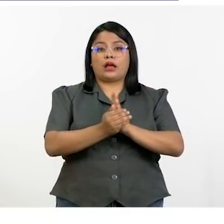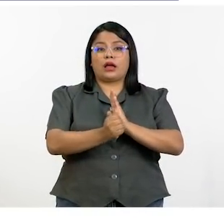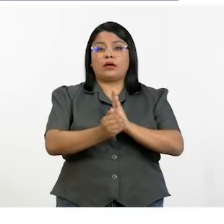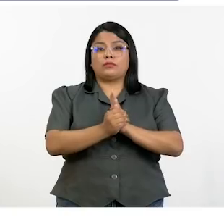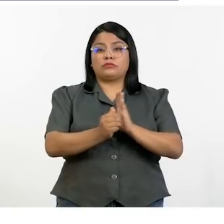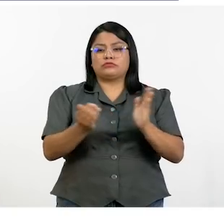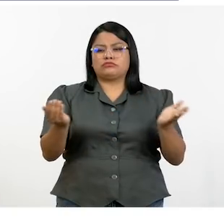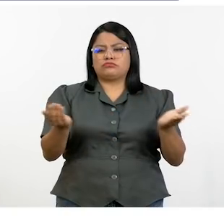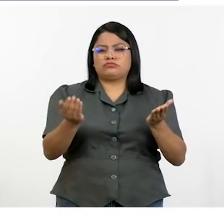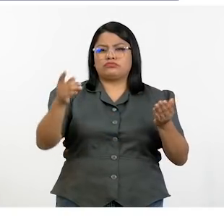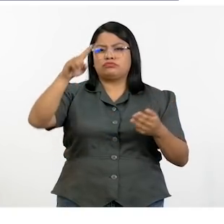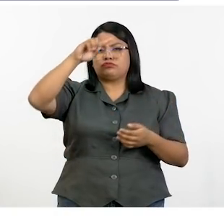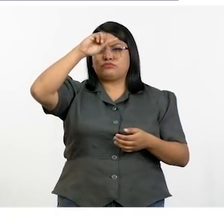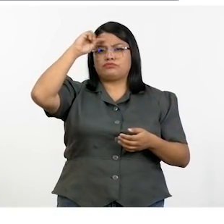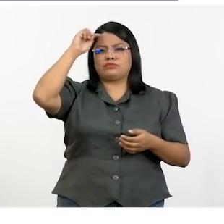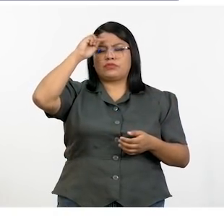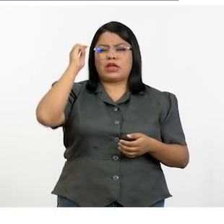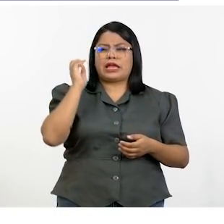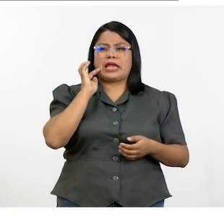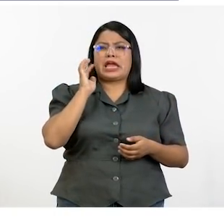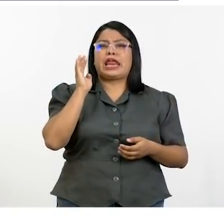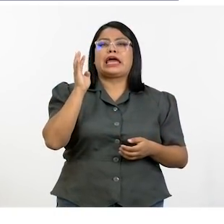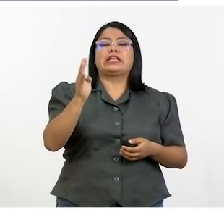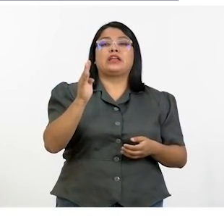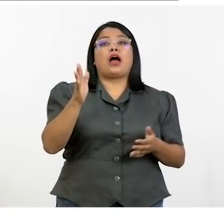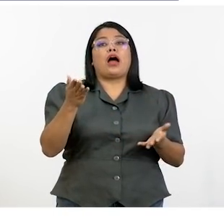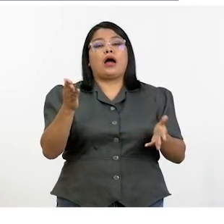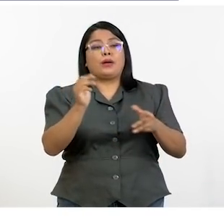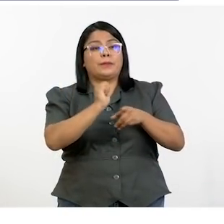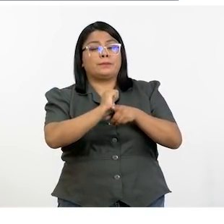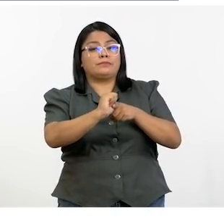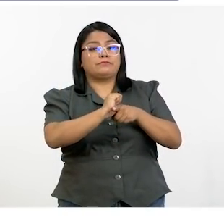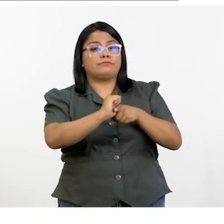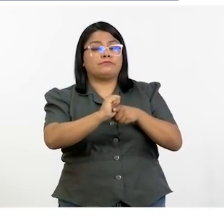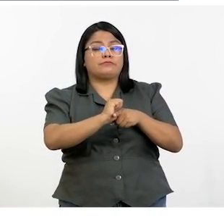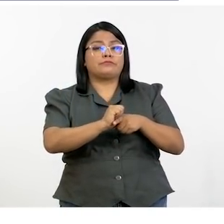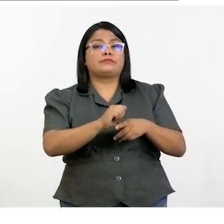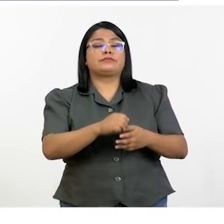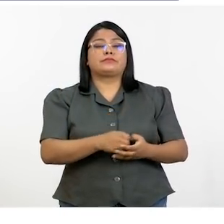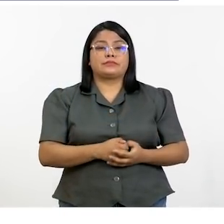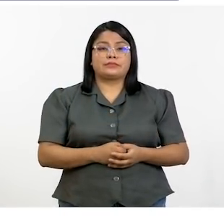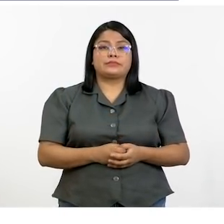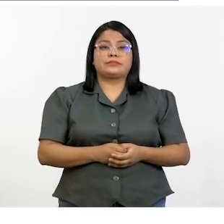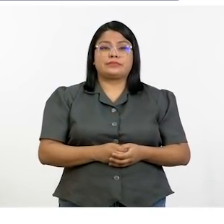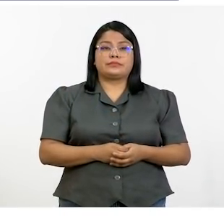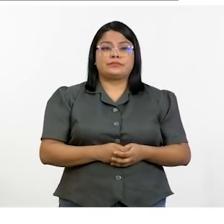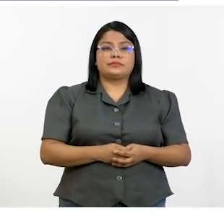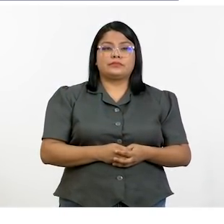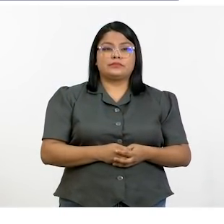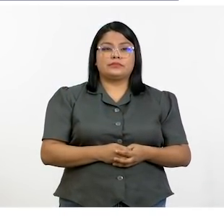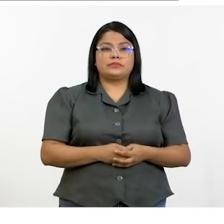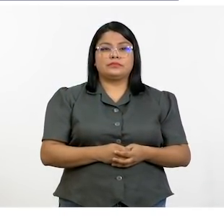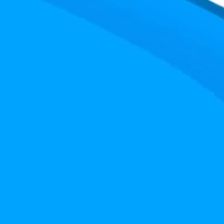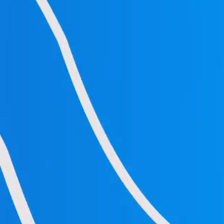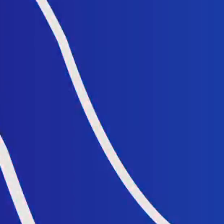la capacidad de hacer trabajo cooperativo o practicar la lectura en voz alta.